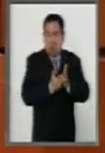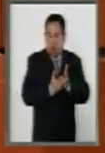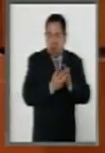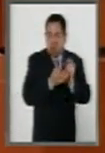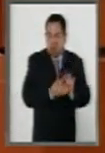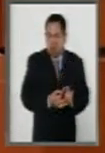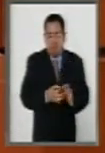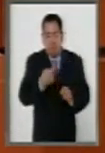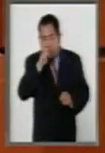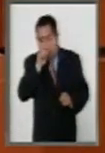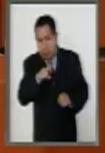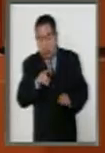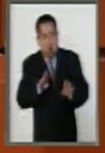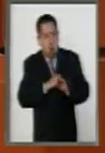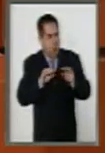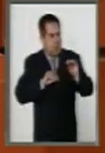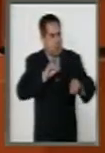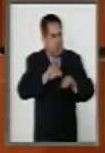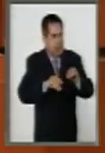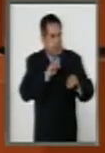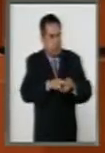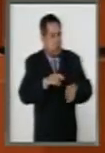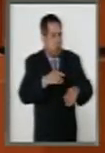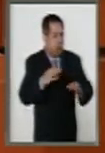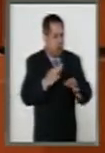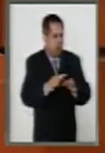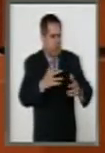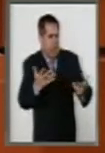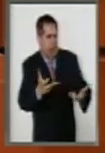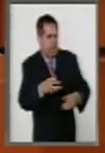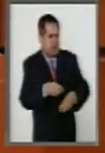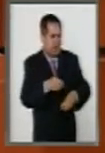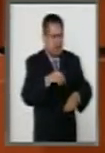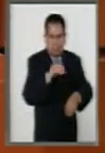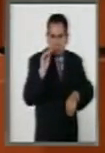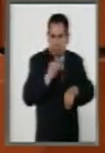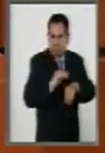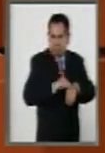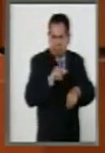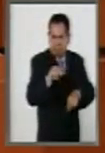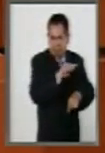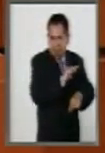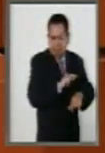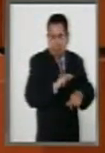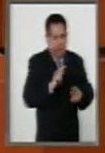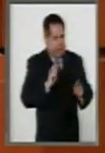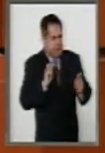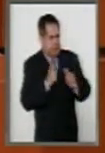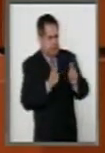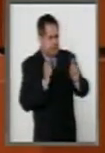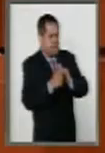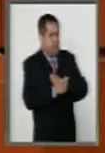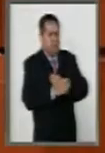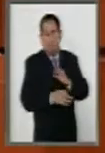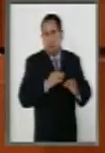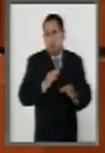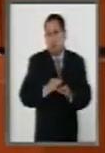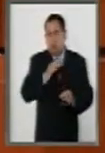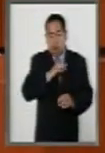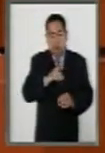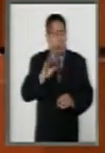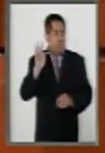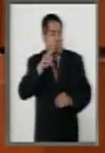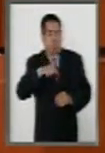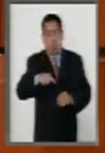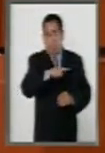también en la instrumentación de la misma. Para la transformación de las instituciones involucradas en el sistema